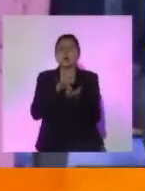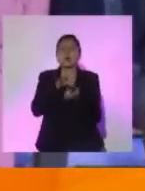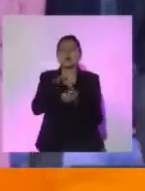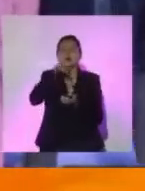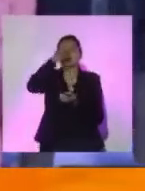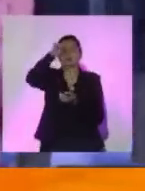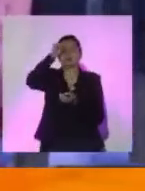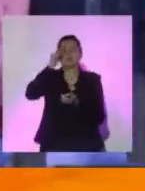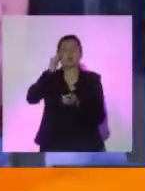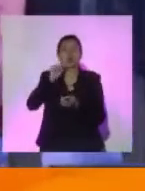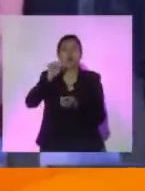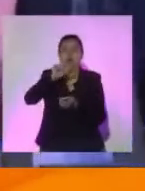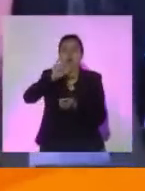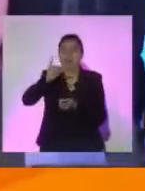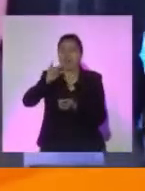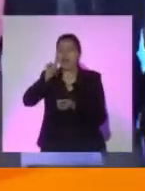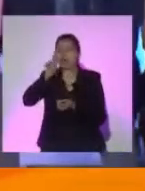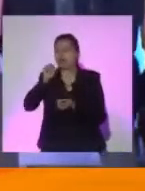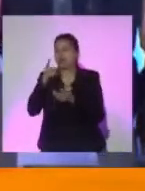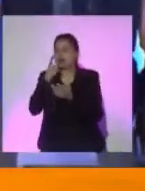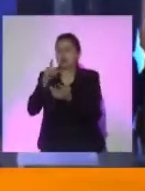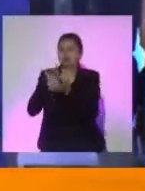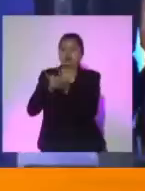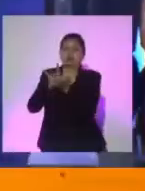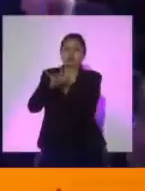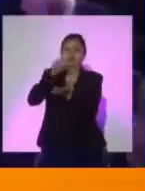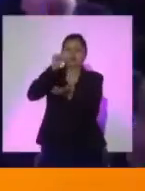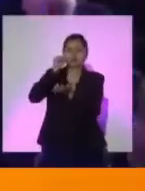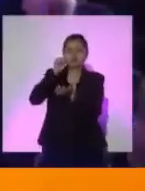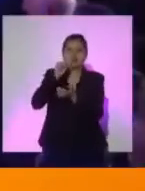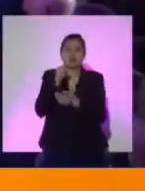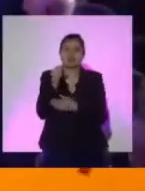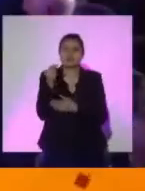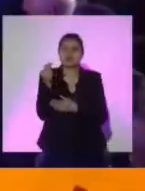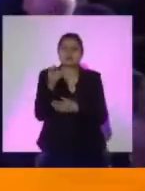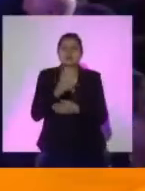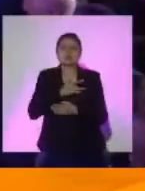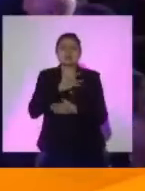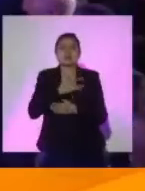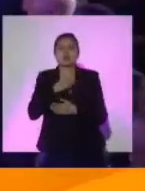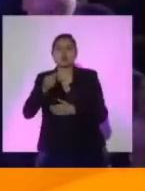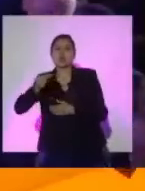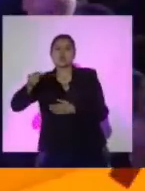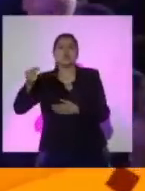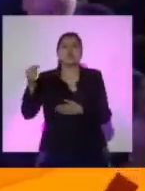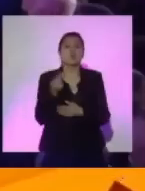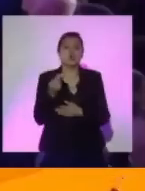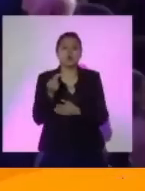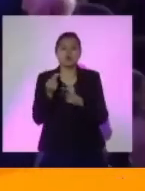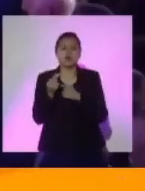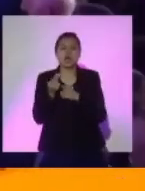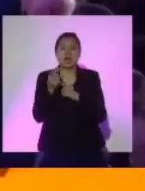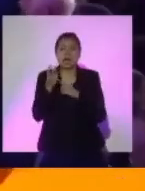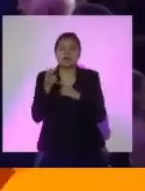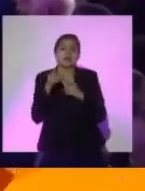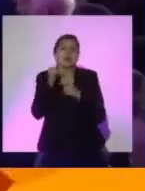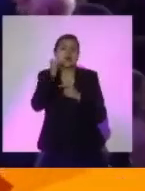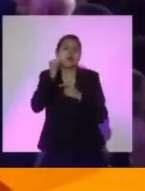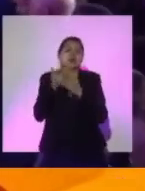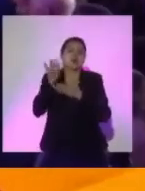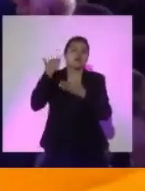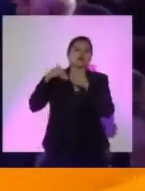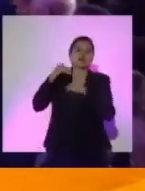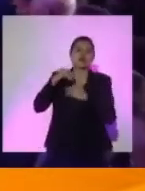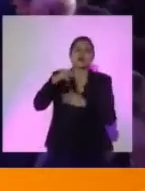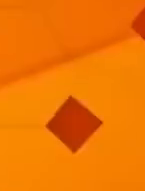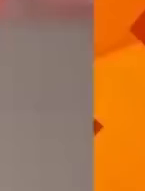y a la par se inician en la ópera con maestros privados escuelas especializadas desde el conservatorio nacional de música hasta la escuela de eh